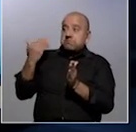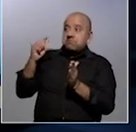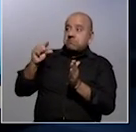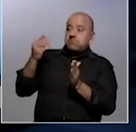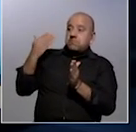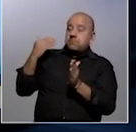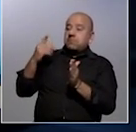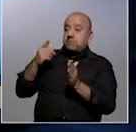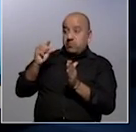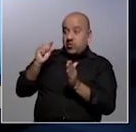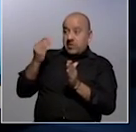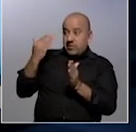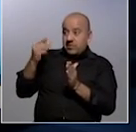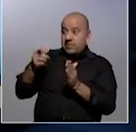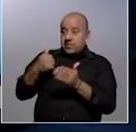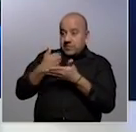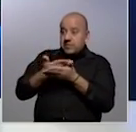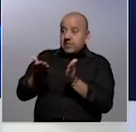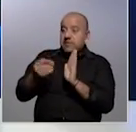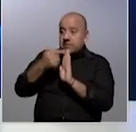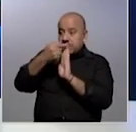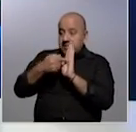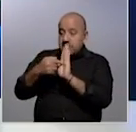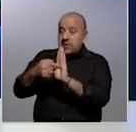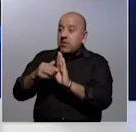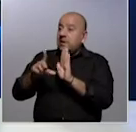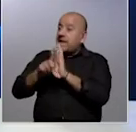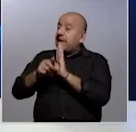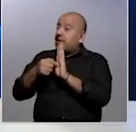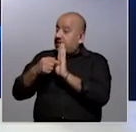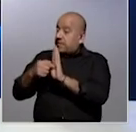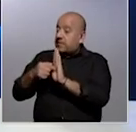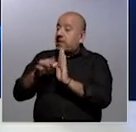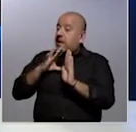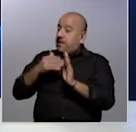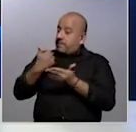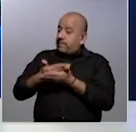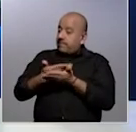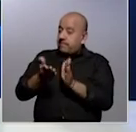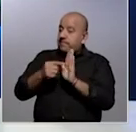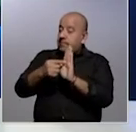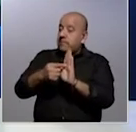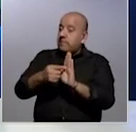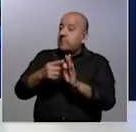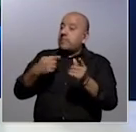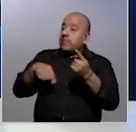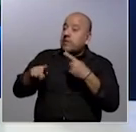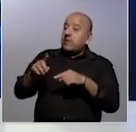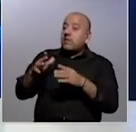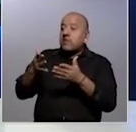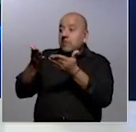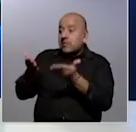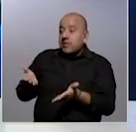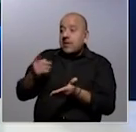poquitos días estén en cumplimiento del mandato legal pero también tenemos cuestiones que hacen a la propia realidad del